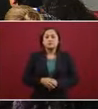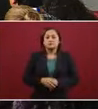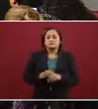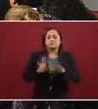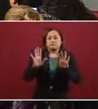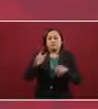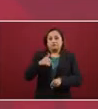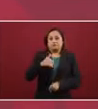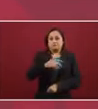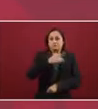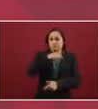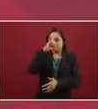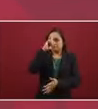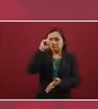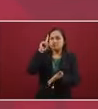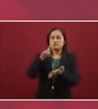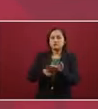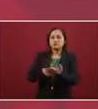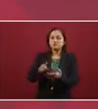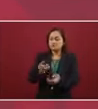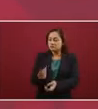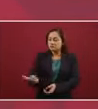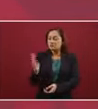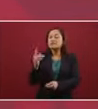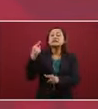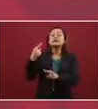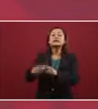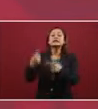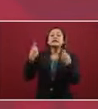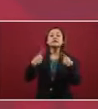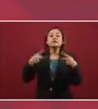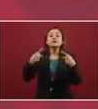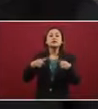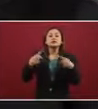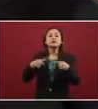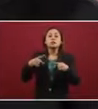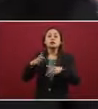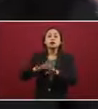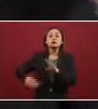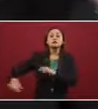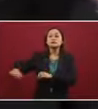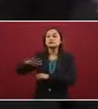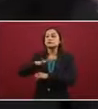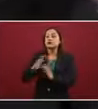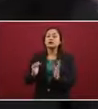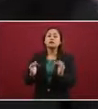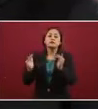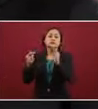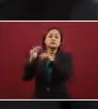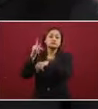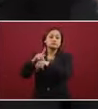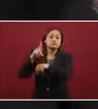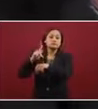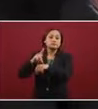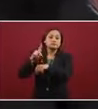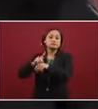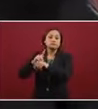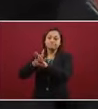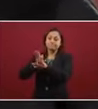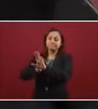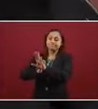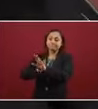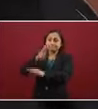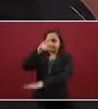castigarse a quienes afectan zonas arqueológicas, es un